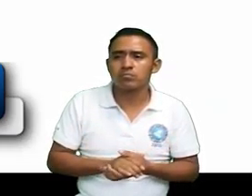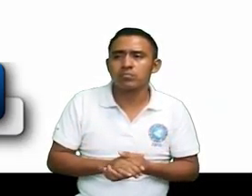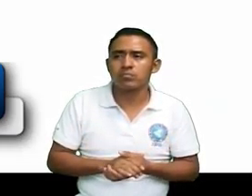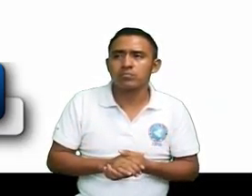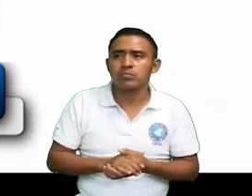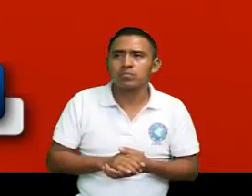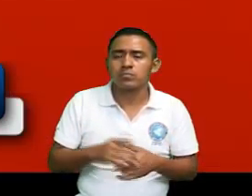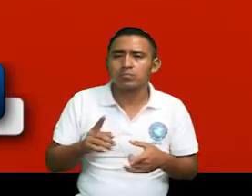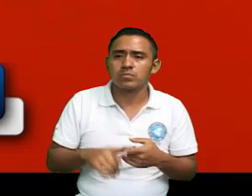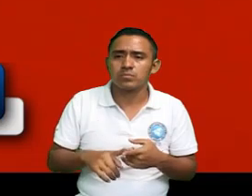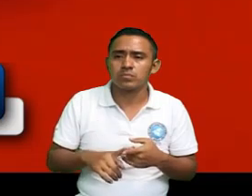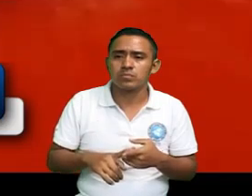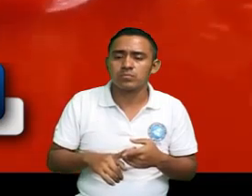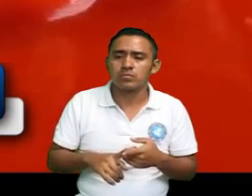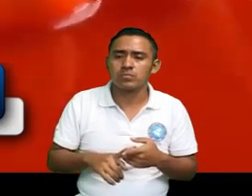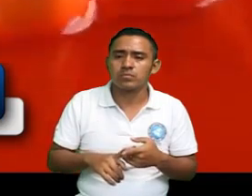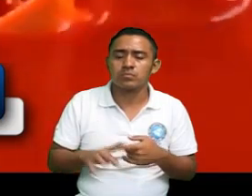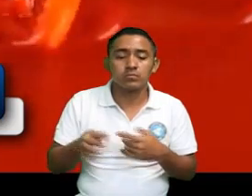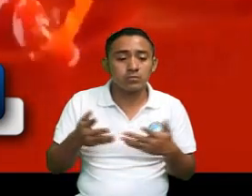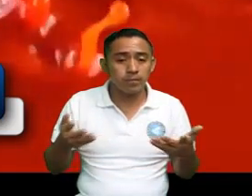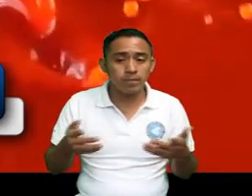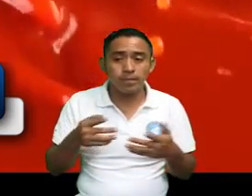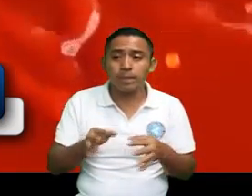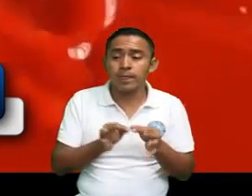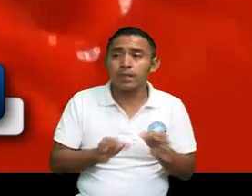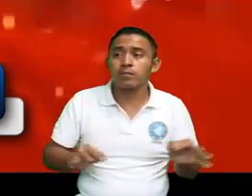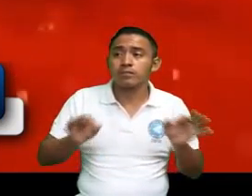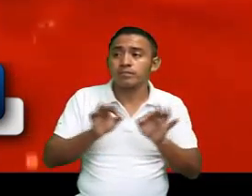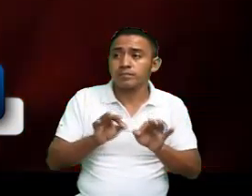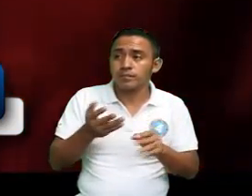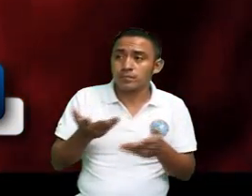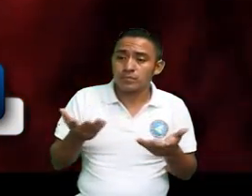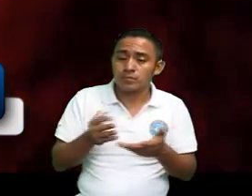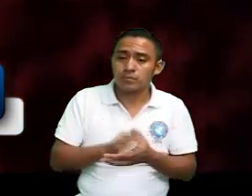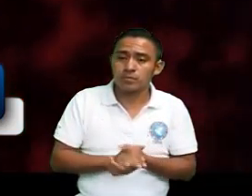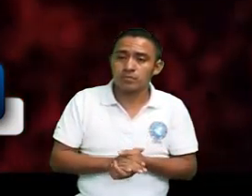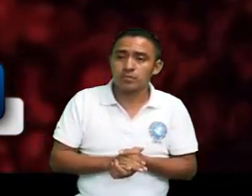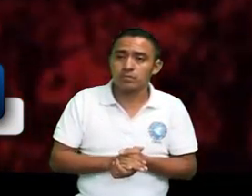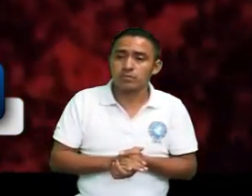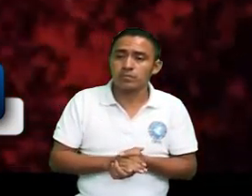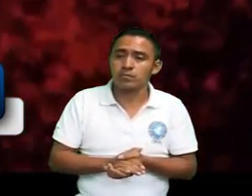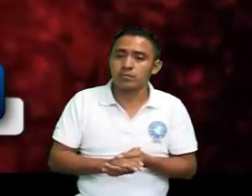de alimentos. Entonces es importante, como usted decía, bastante lo que es